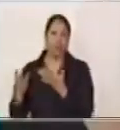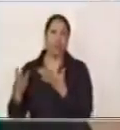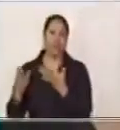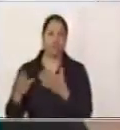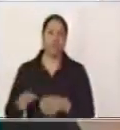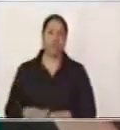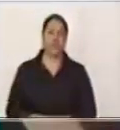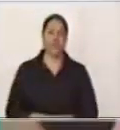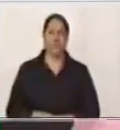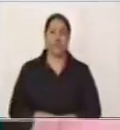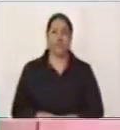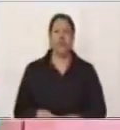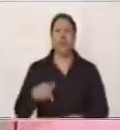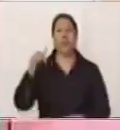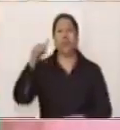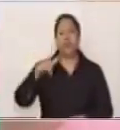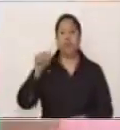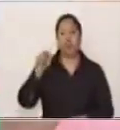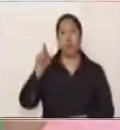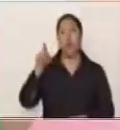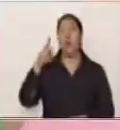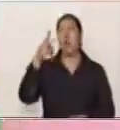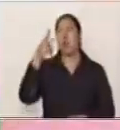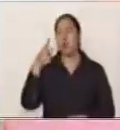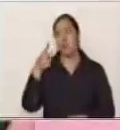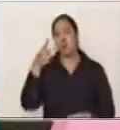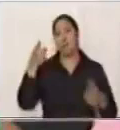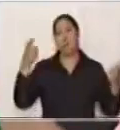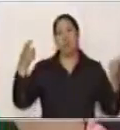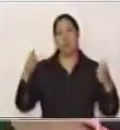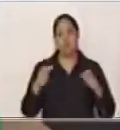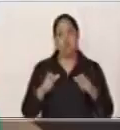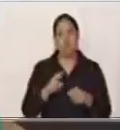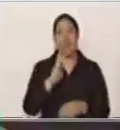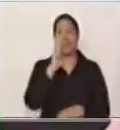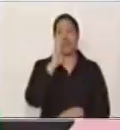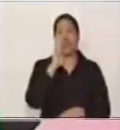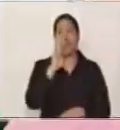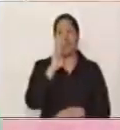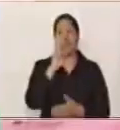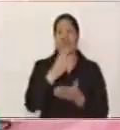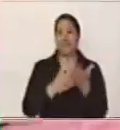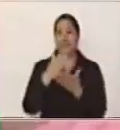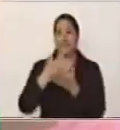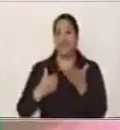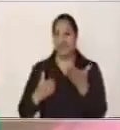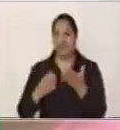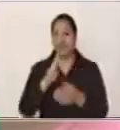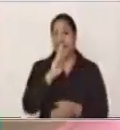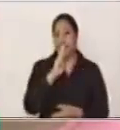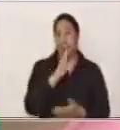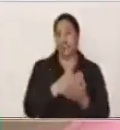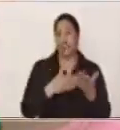Aquí vamos a sacarle tercera. Entonces decimos, por acá